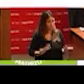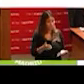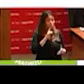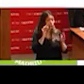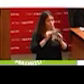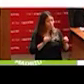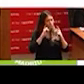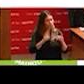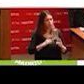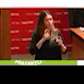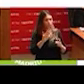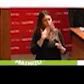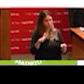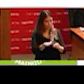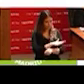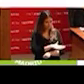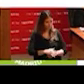formación intentamos